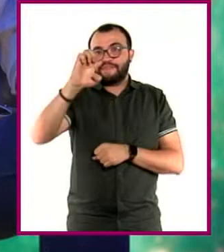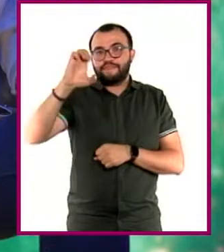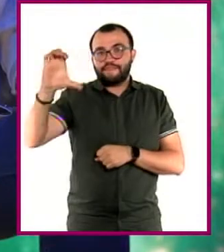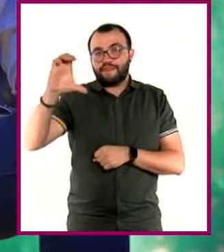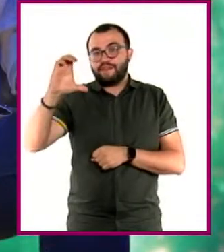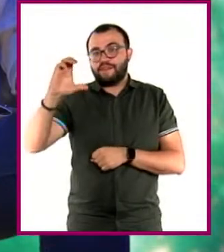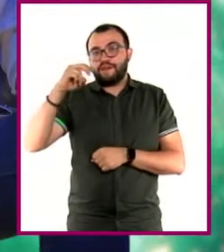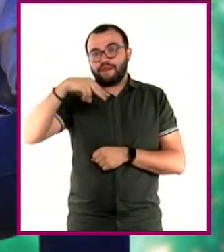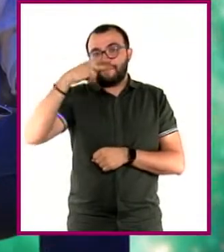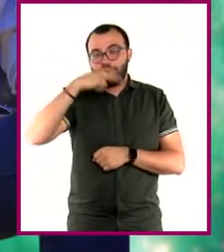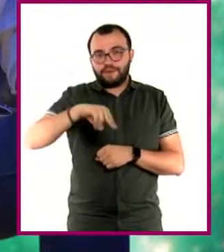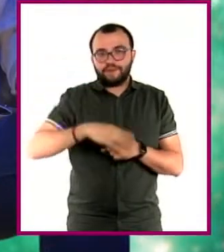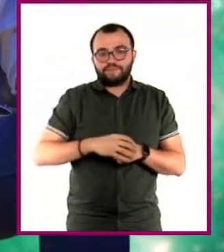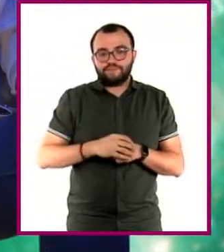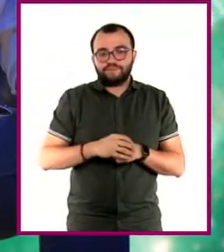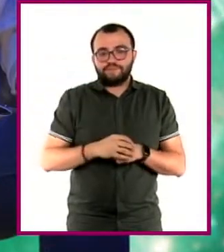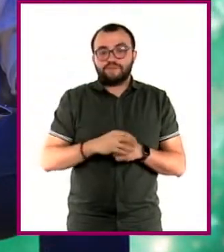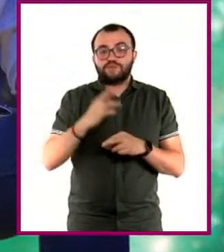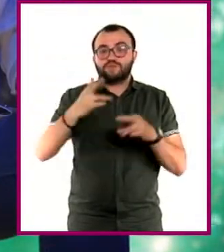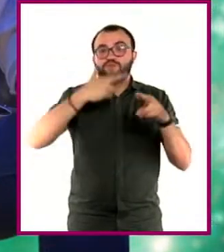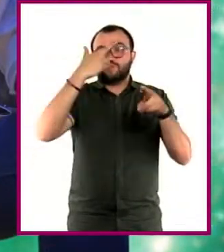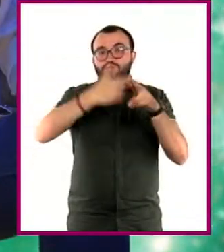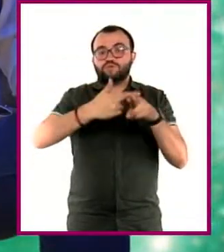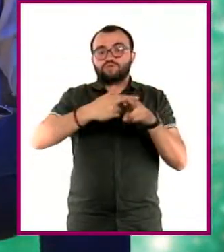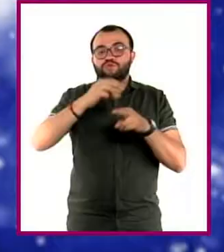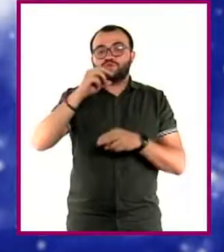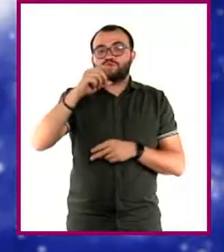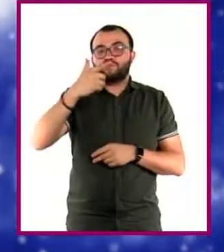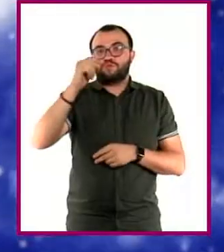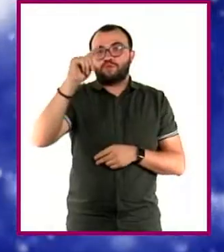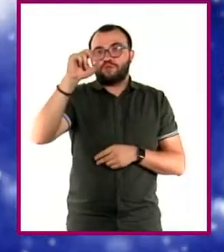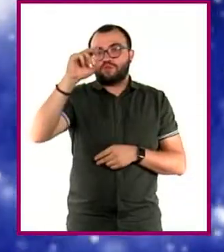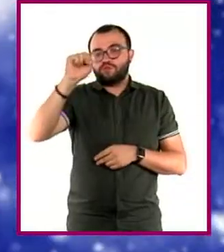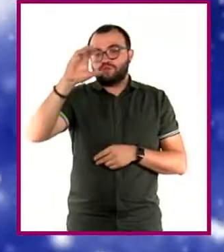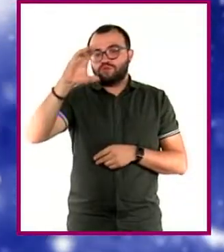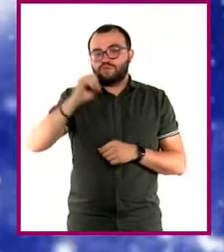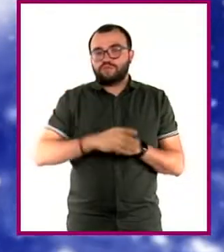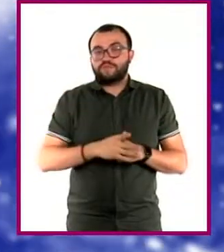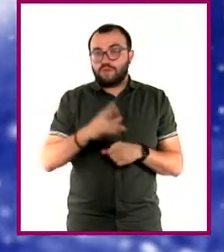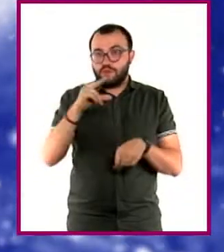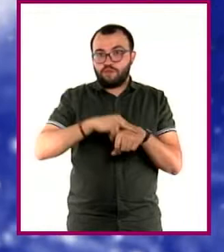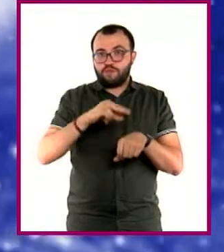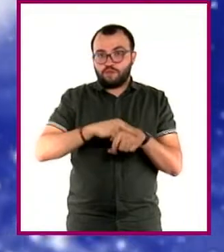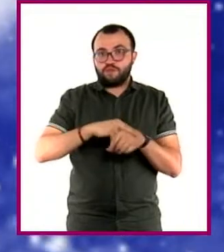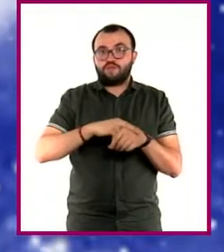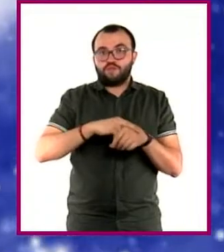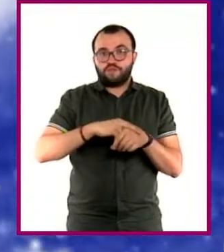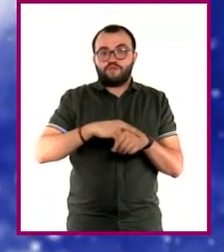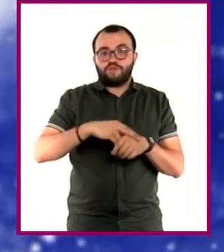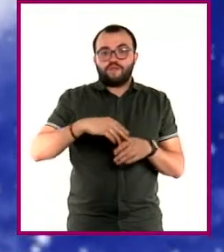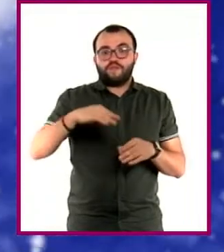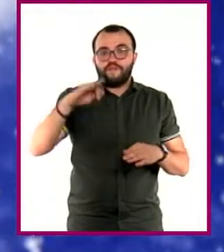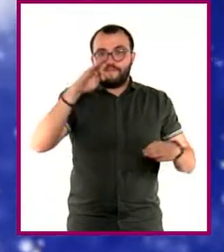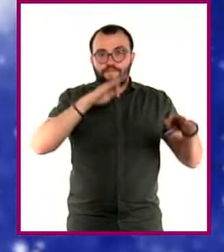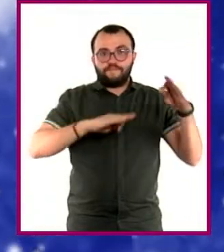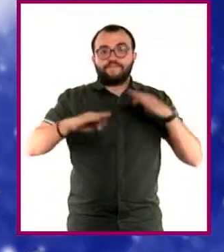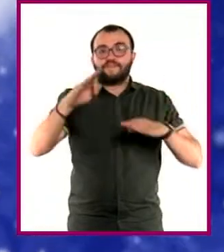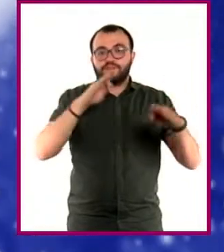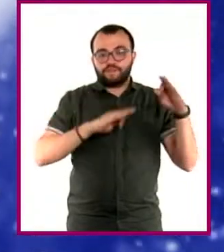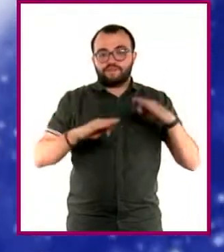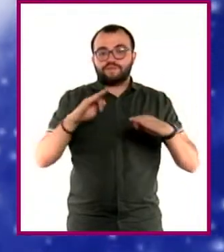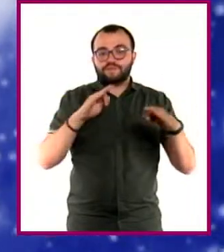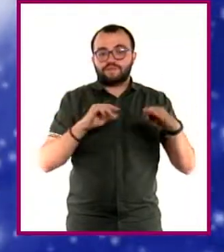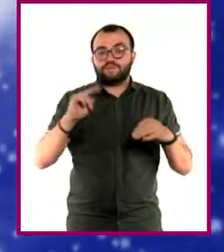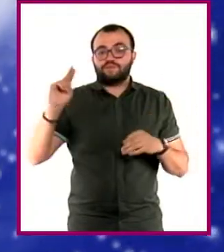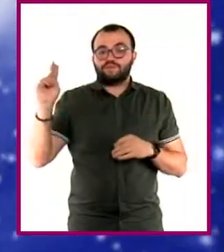México, Instituto Tecnológico Superior de Huatusco. Doctor en física por la Universidad Tecnológica de